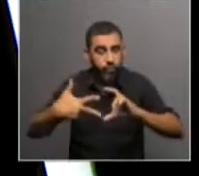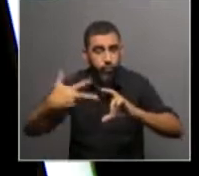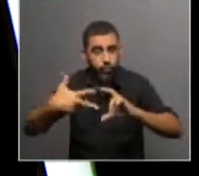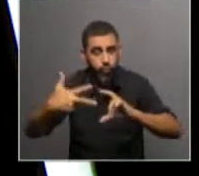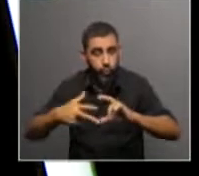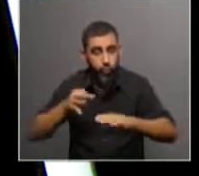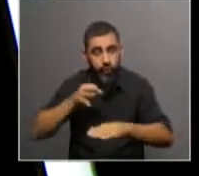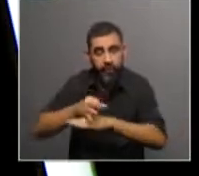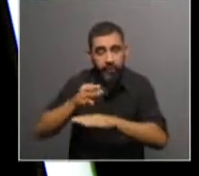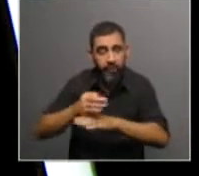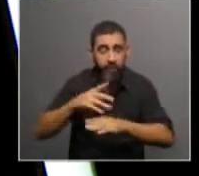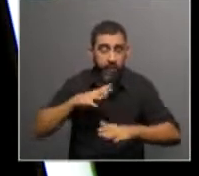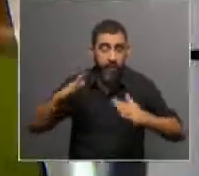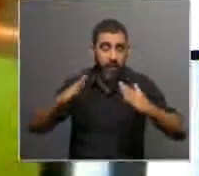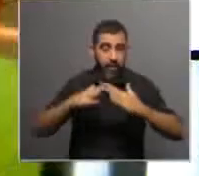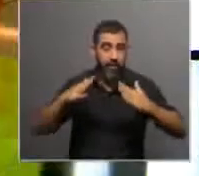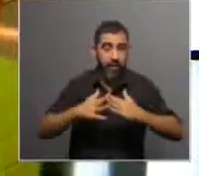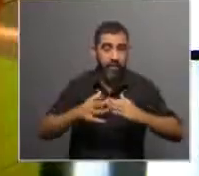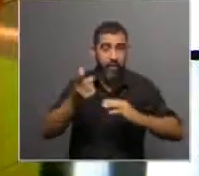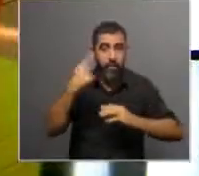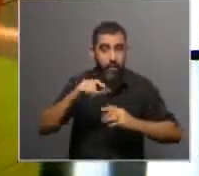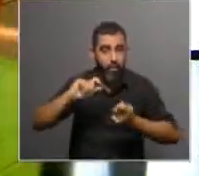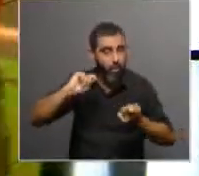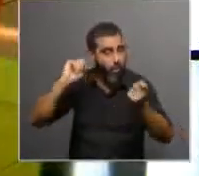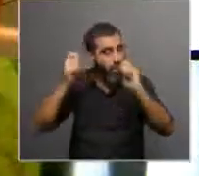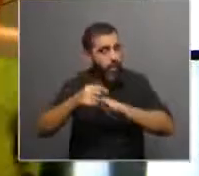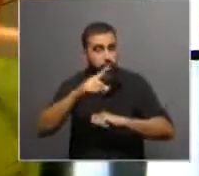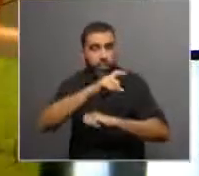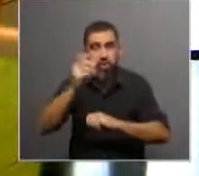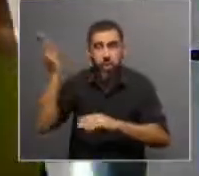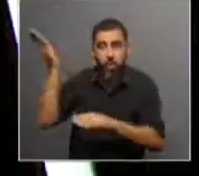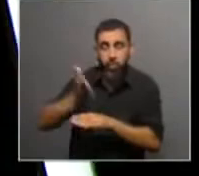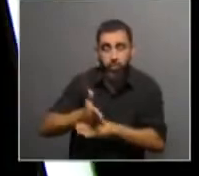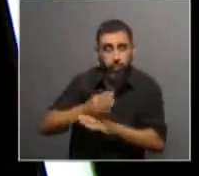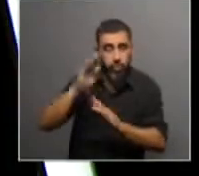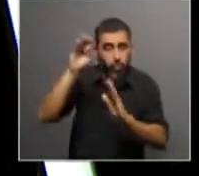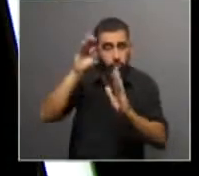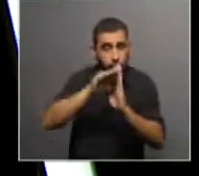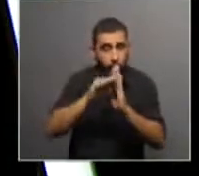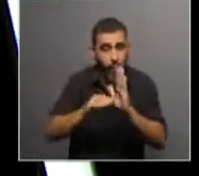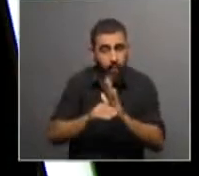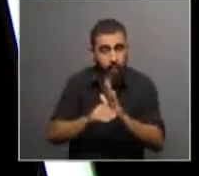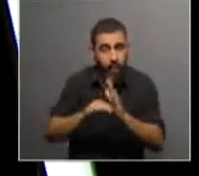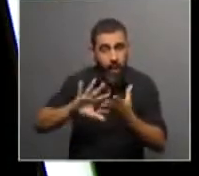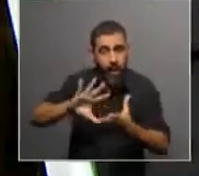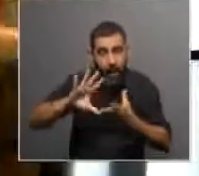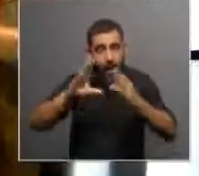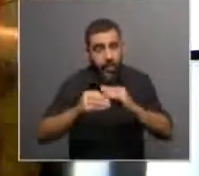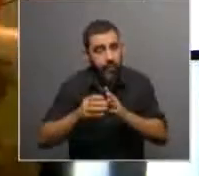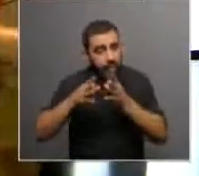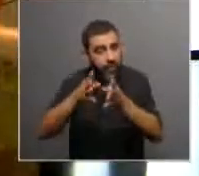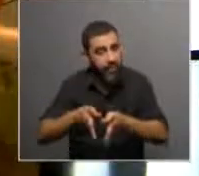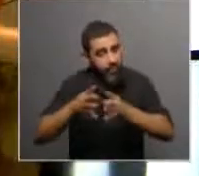en la enseñanza a distancia, pero que tuvo que virar al 100% de sus programas para poder afrontar los desafíos